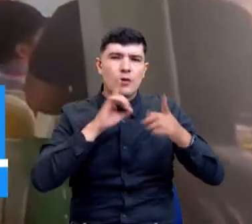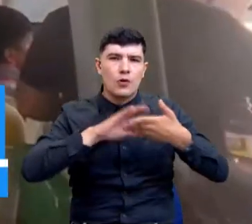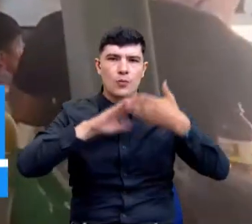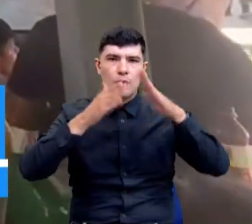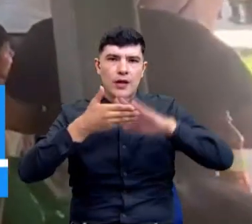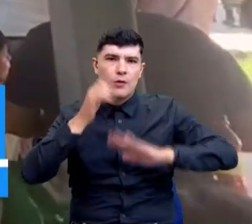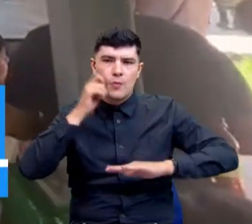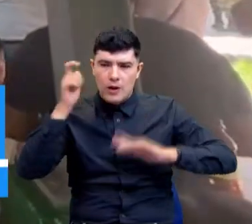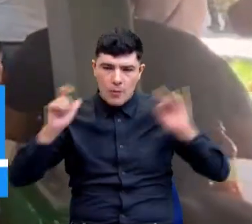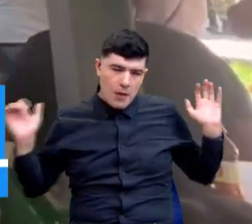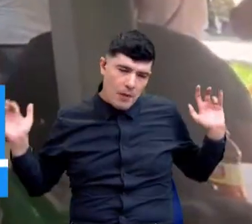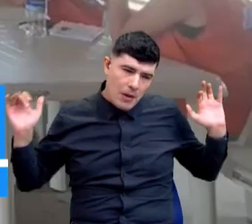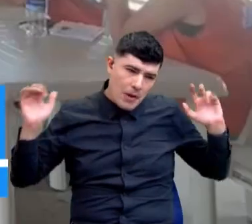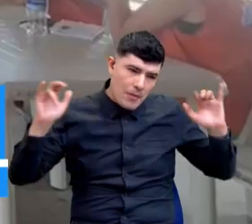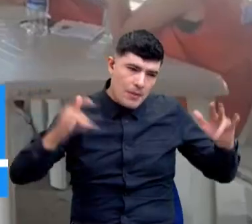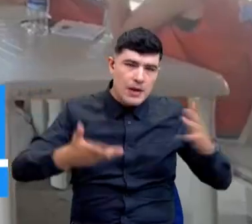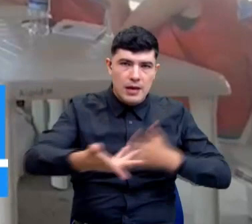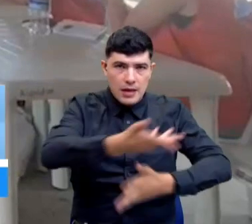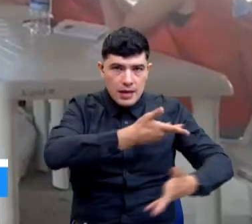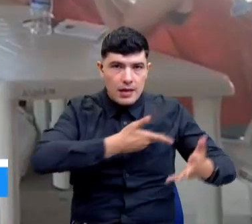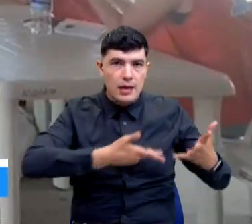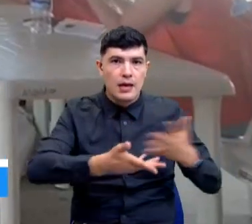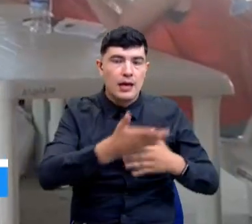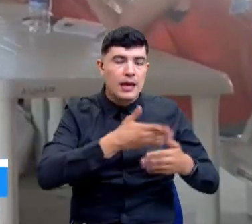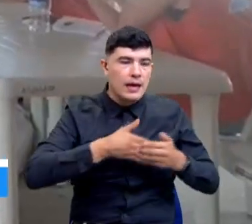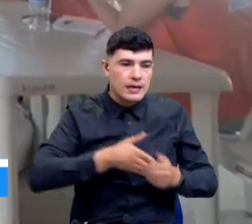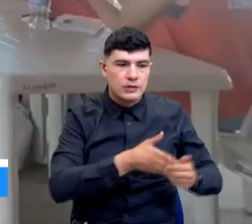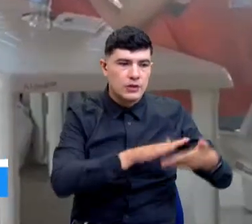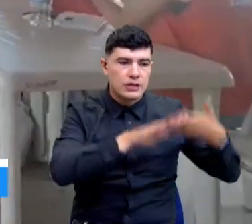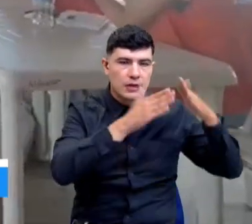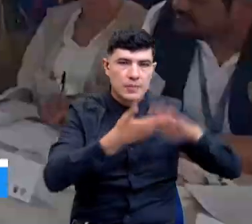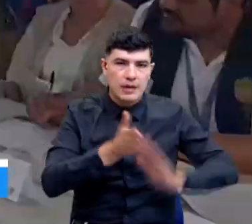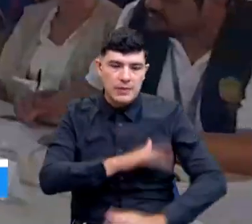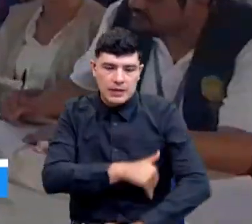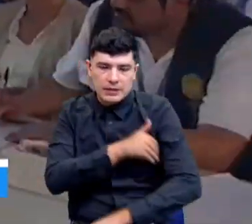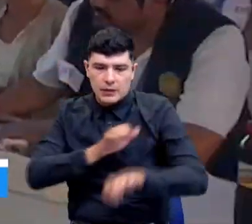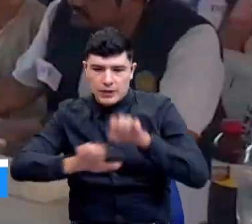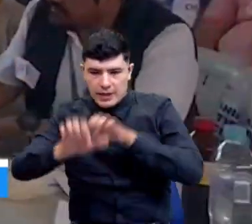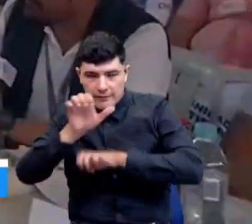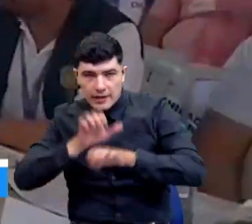los gestores de paz de los grupos armados, el Ministerio de Defensa, los